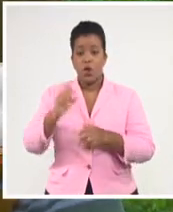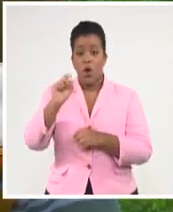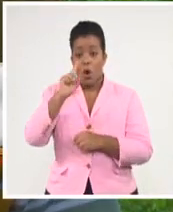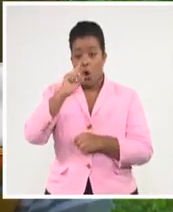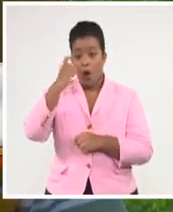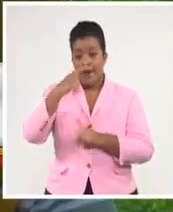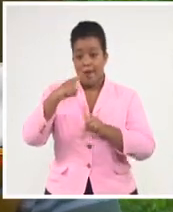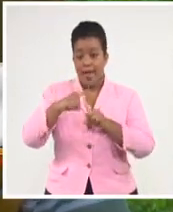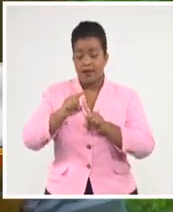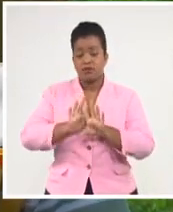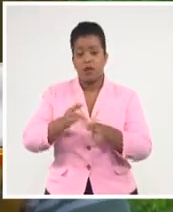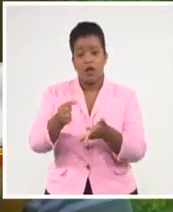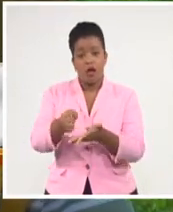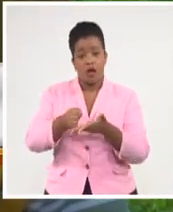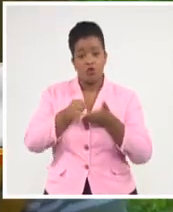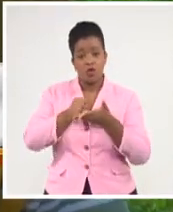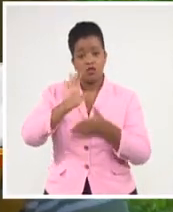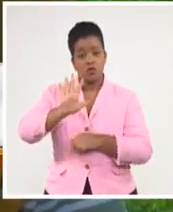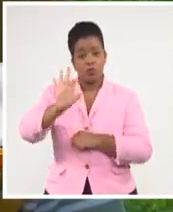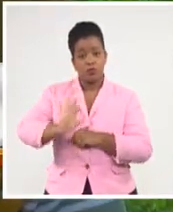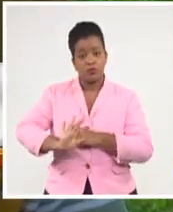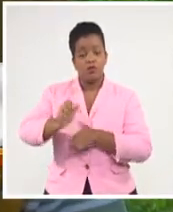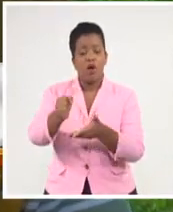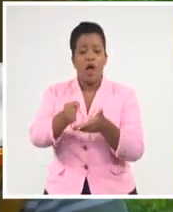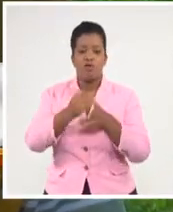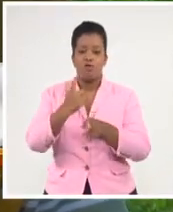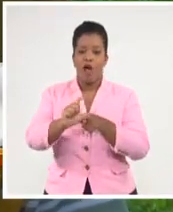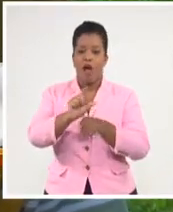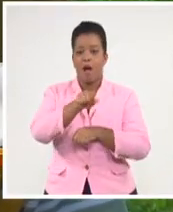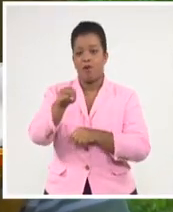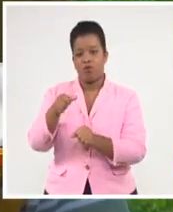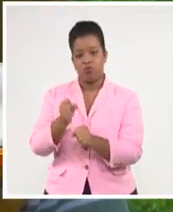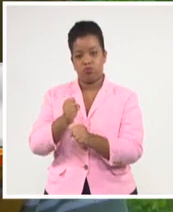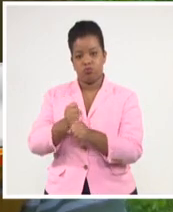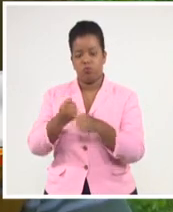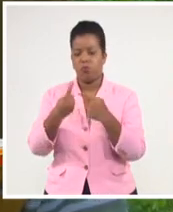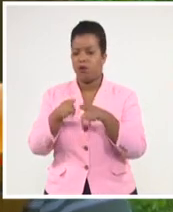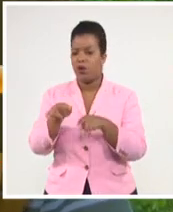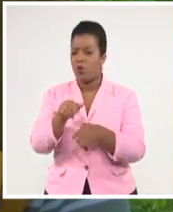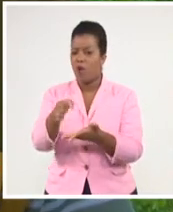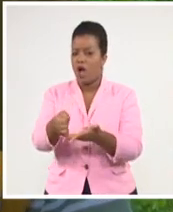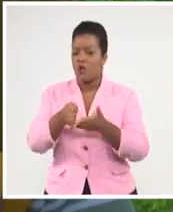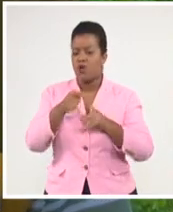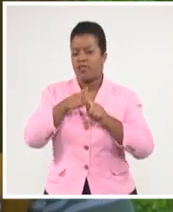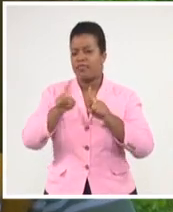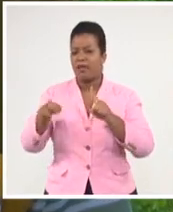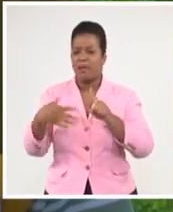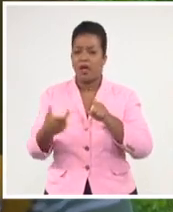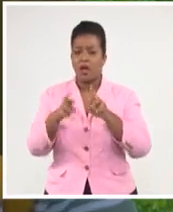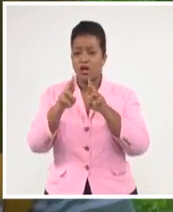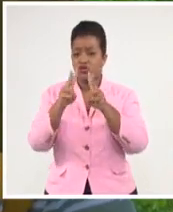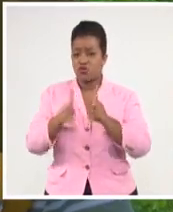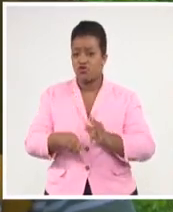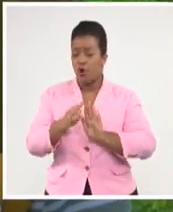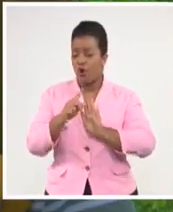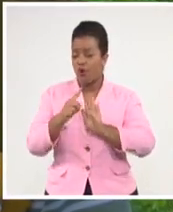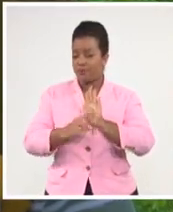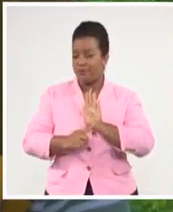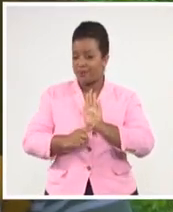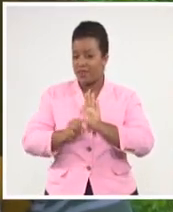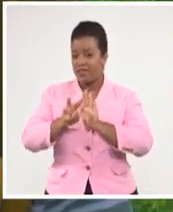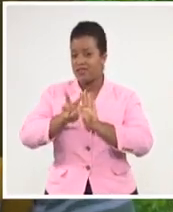5%, que es un beneficio que ayuda a todos los campesinos. Pero tenemos beneficios con el tema incluso ahora de la resolución 35,